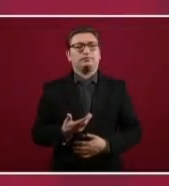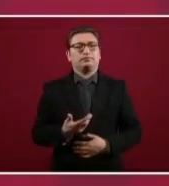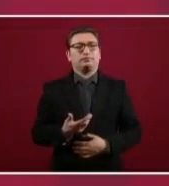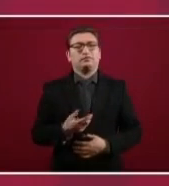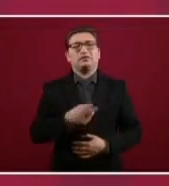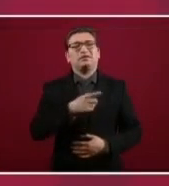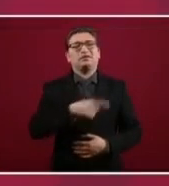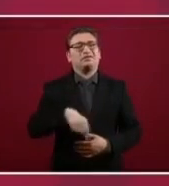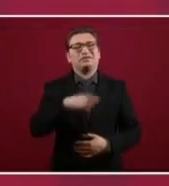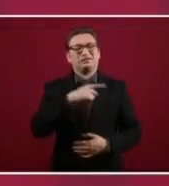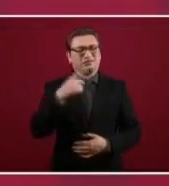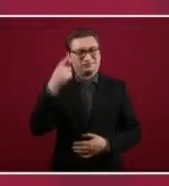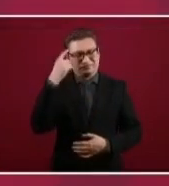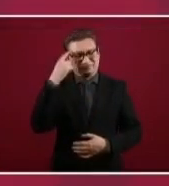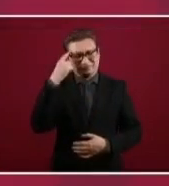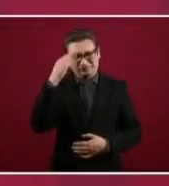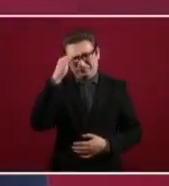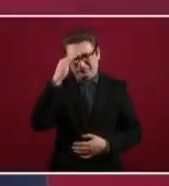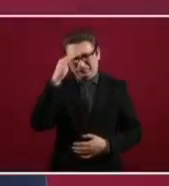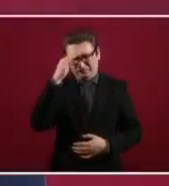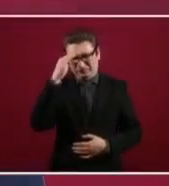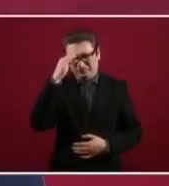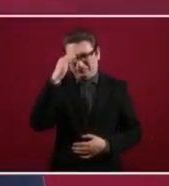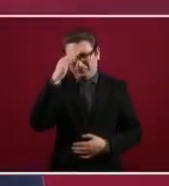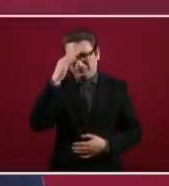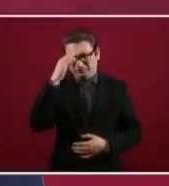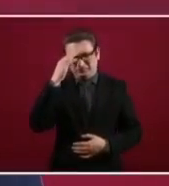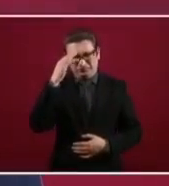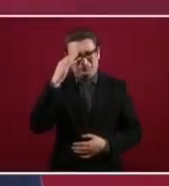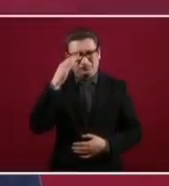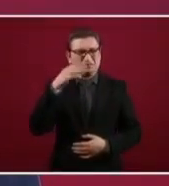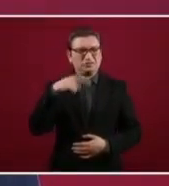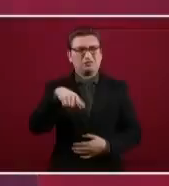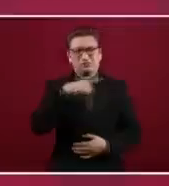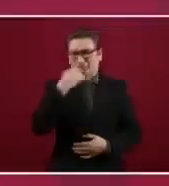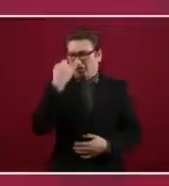no tan desquiciados